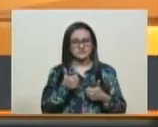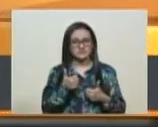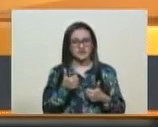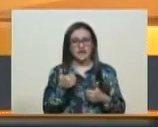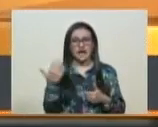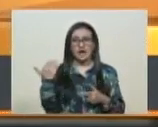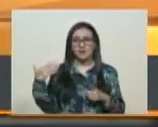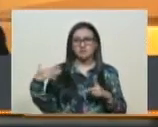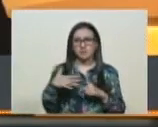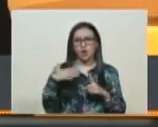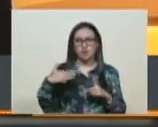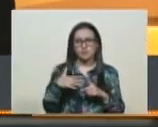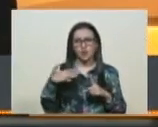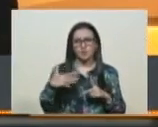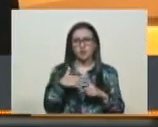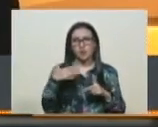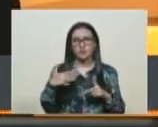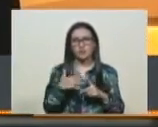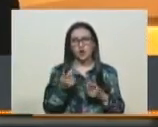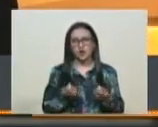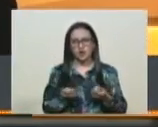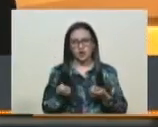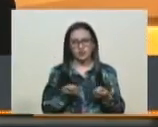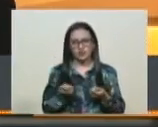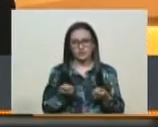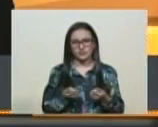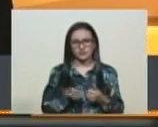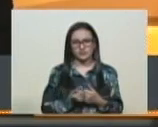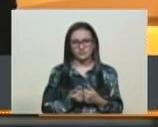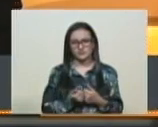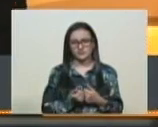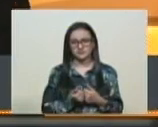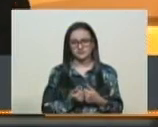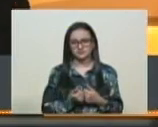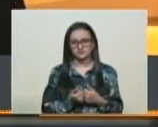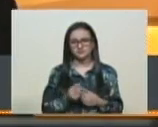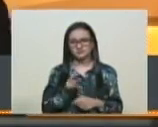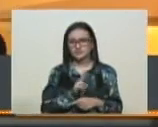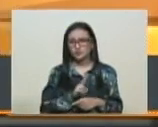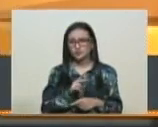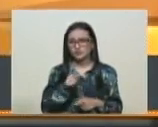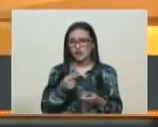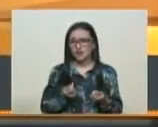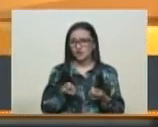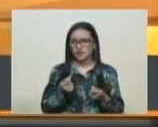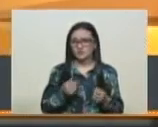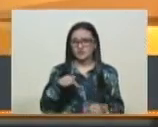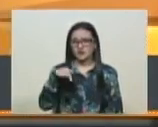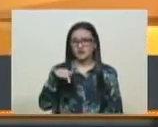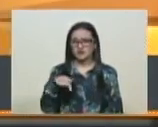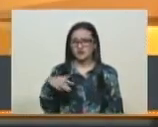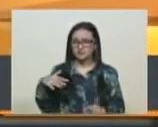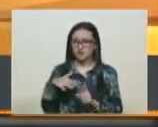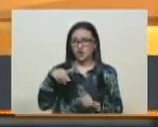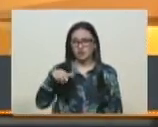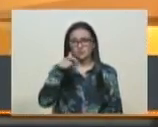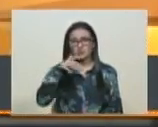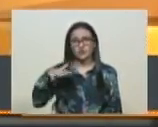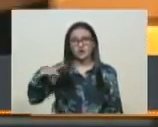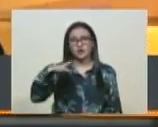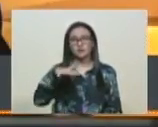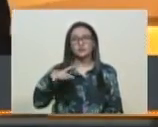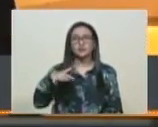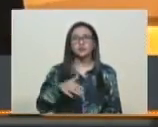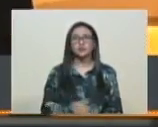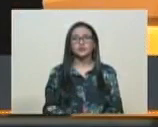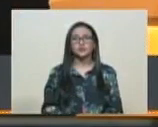atacado a través de las agresiones económicas que han utilizado y han empleado la economía para atacar a nuestro pueblo.